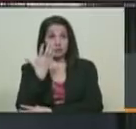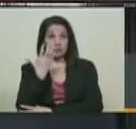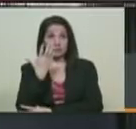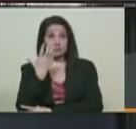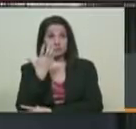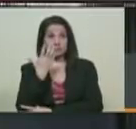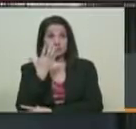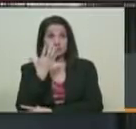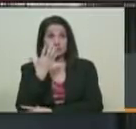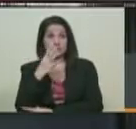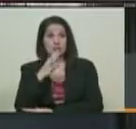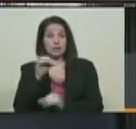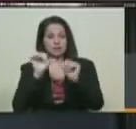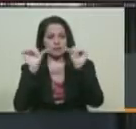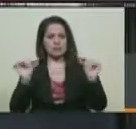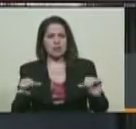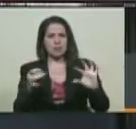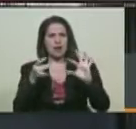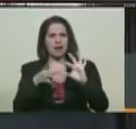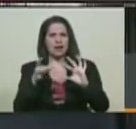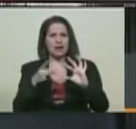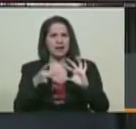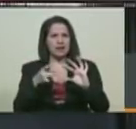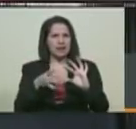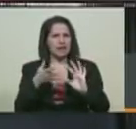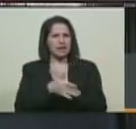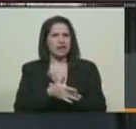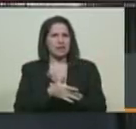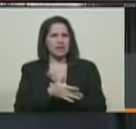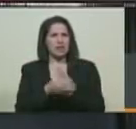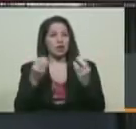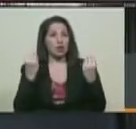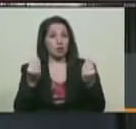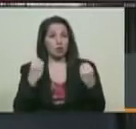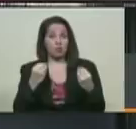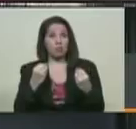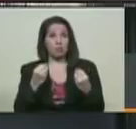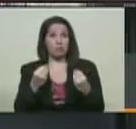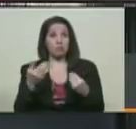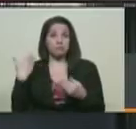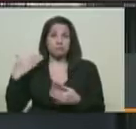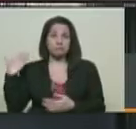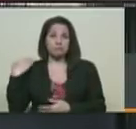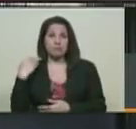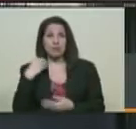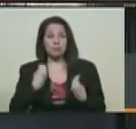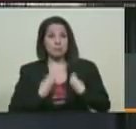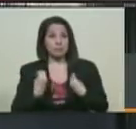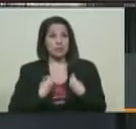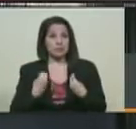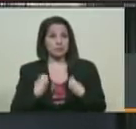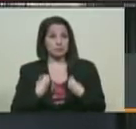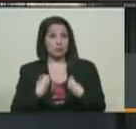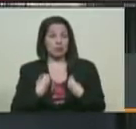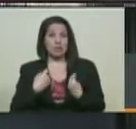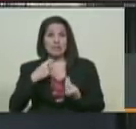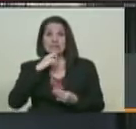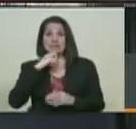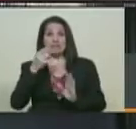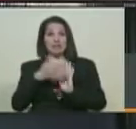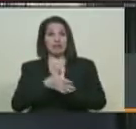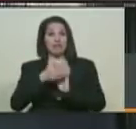del sistema de carnet de la patria, el año 2017 vivimos la más grande